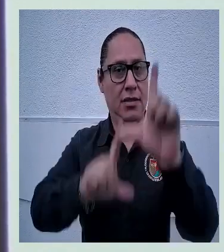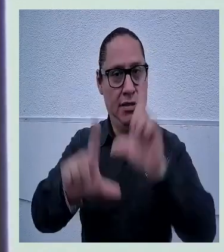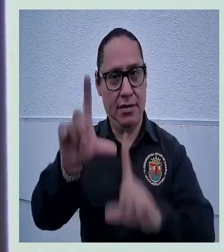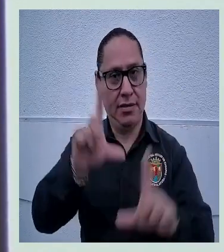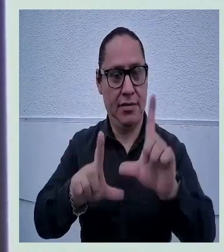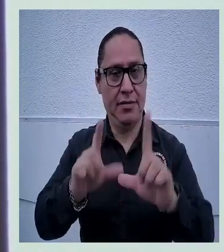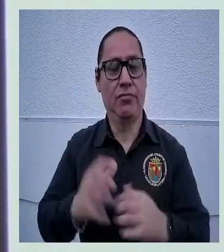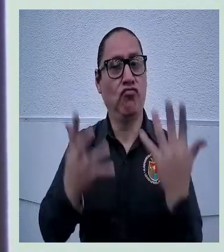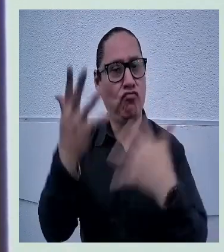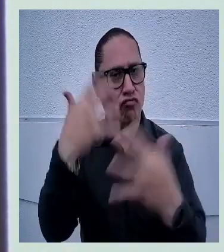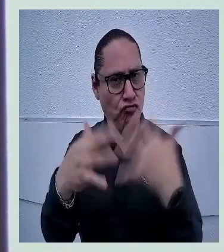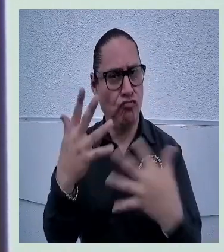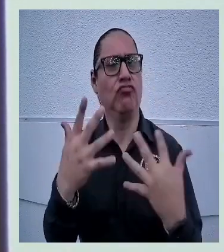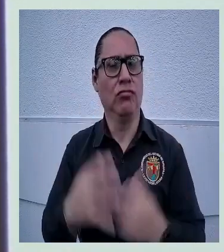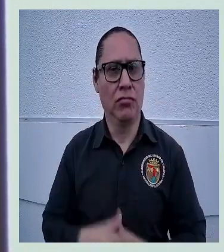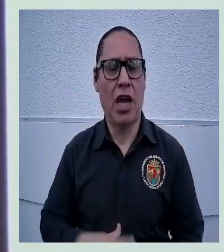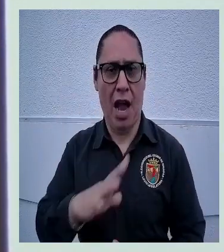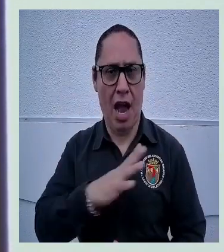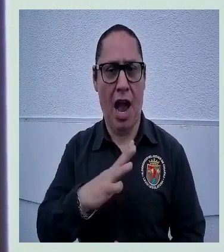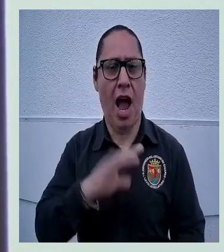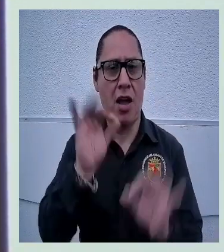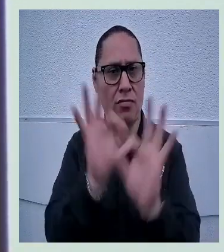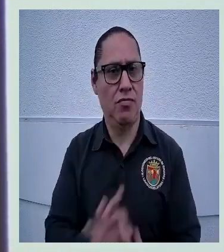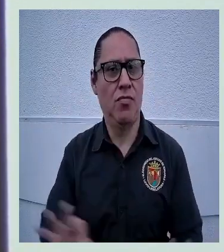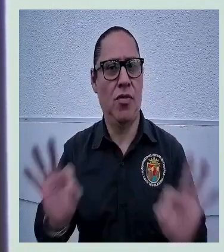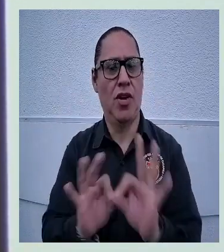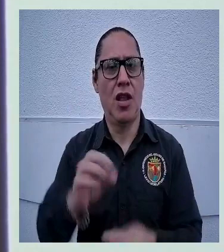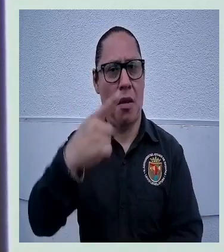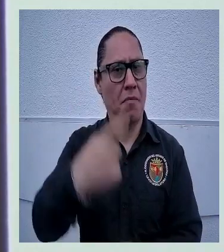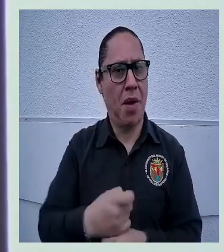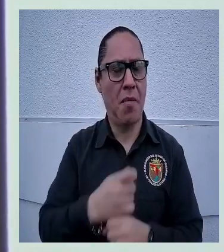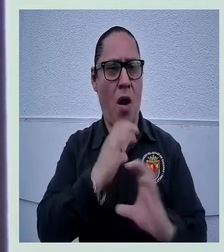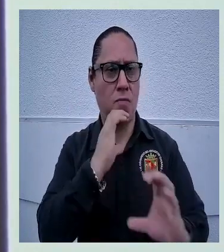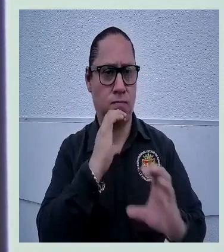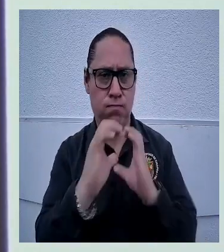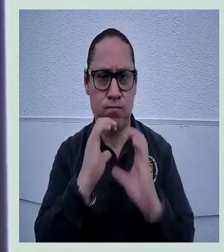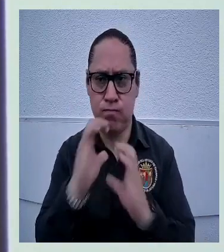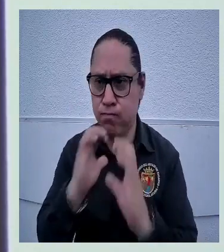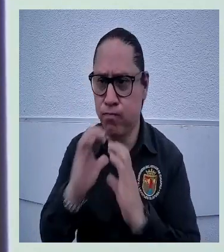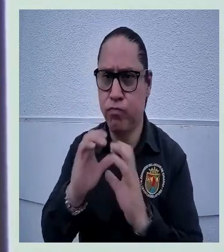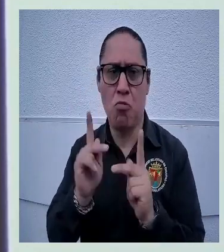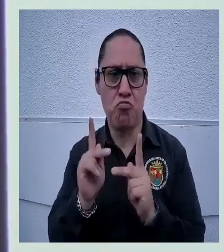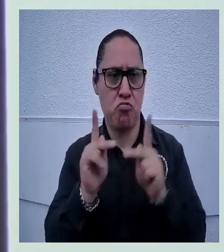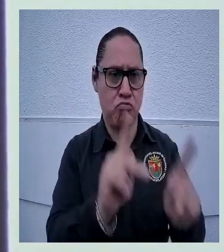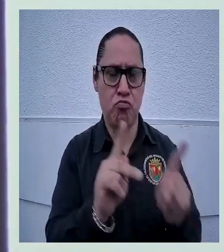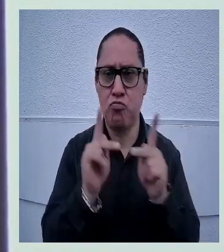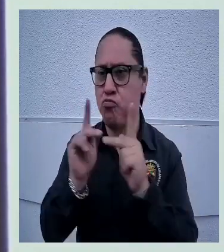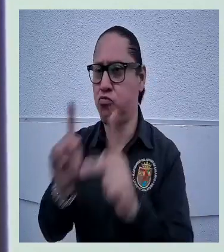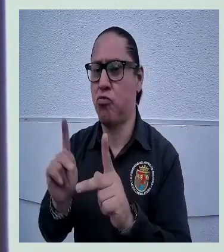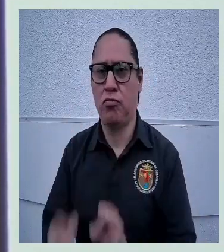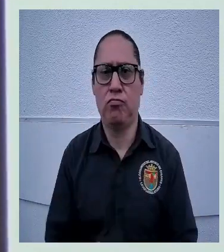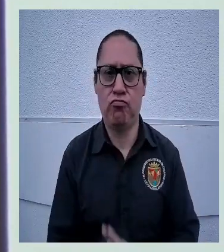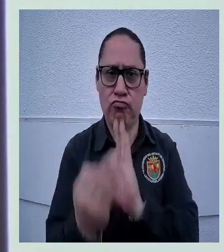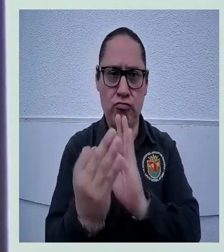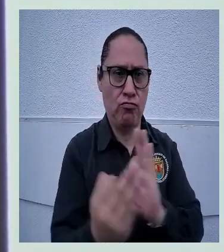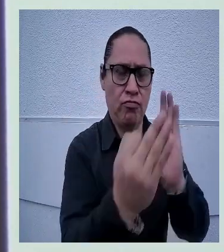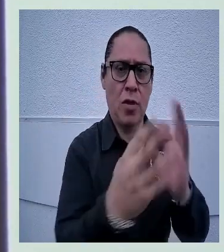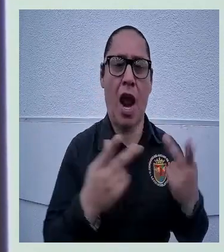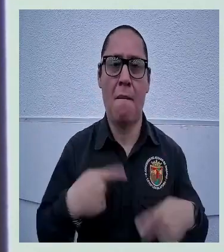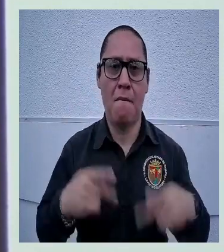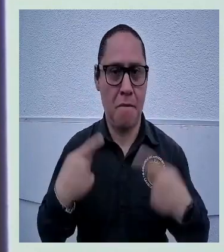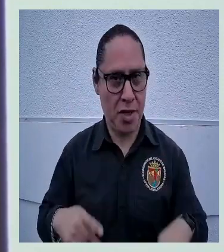funge como una herramienta crucial para facilitar la comunicación efectiva entre las